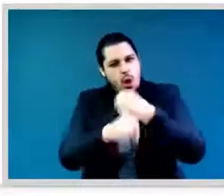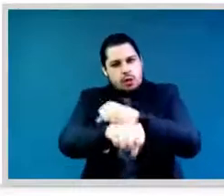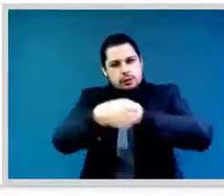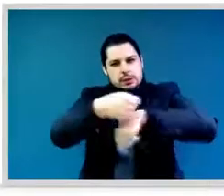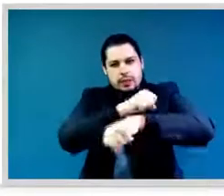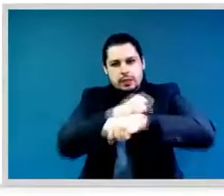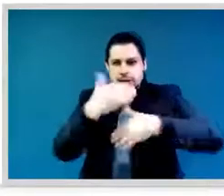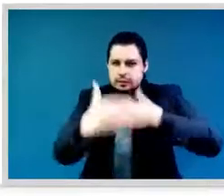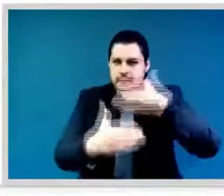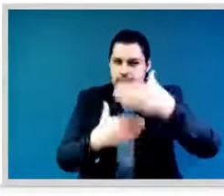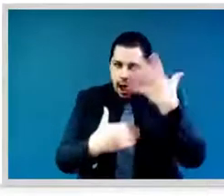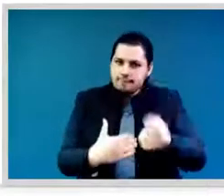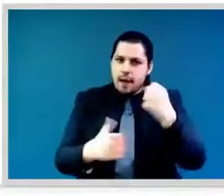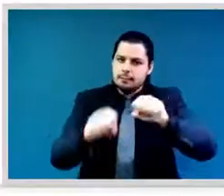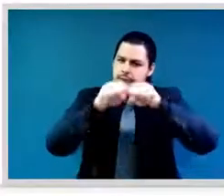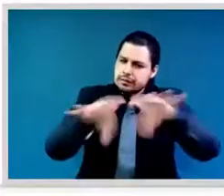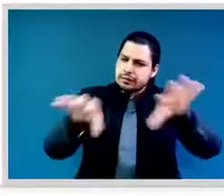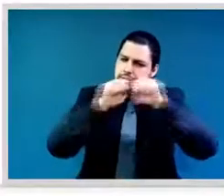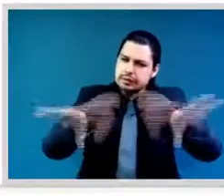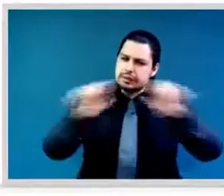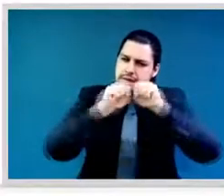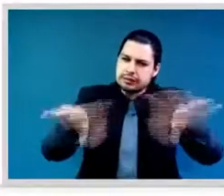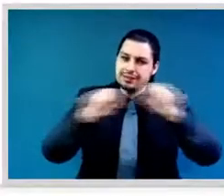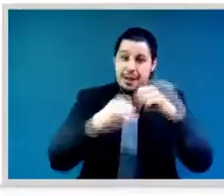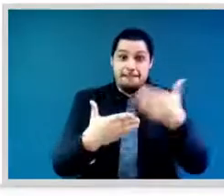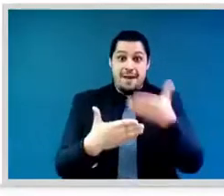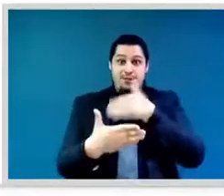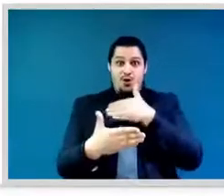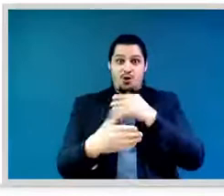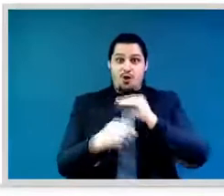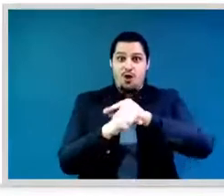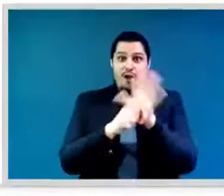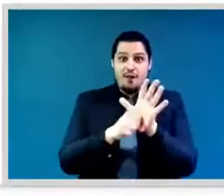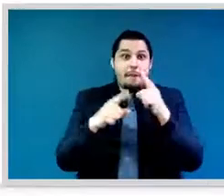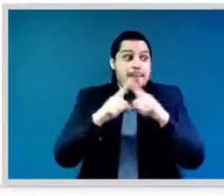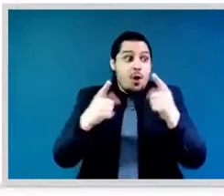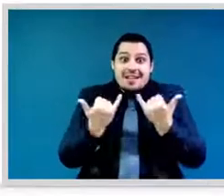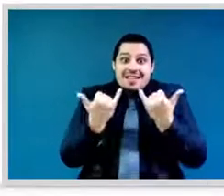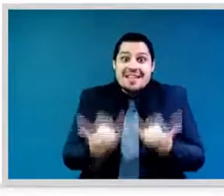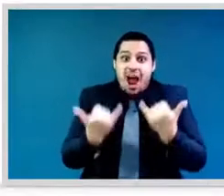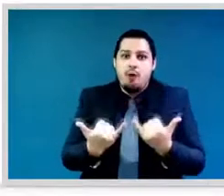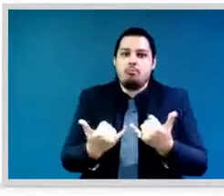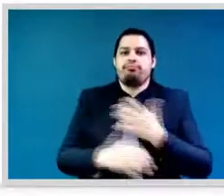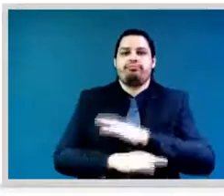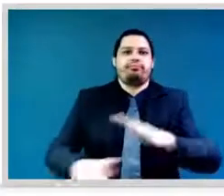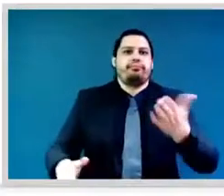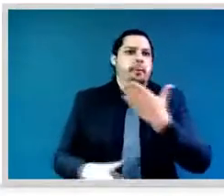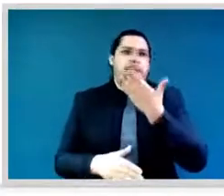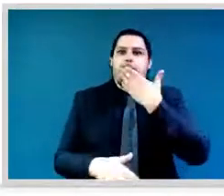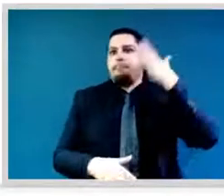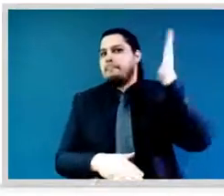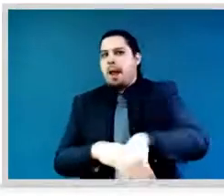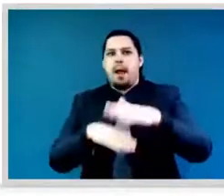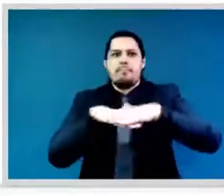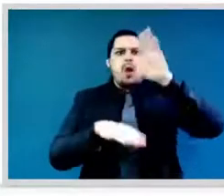academia. Felicito esta participación. Creo que ninguna lucha de